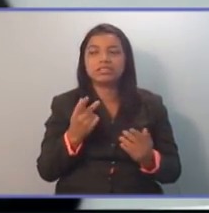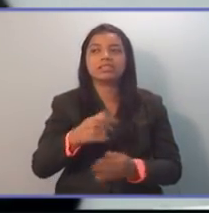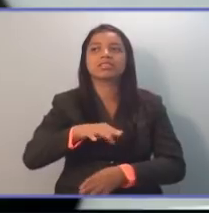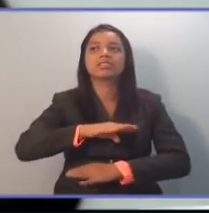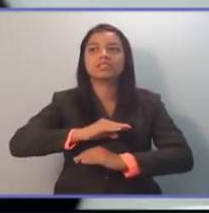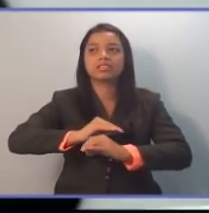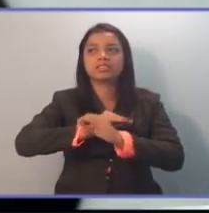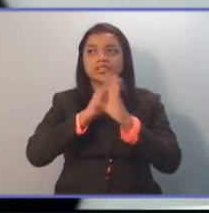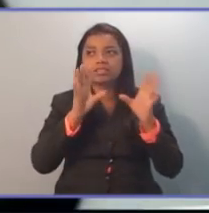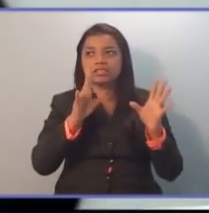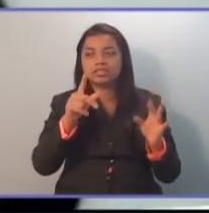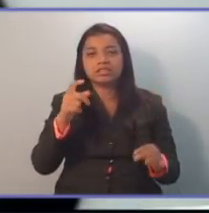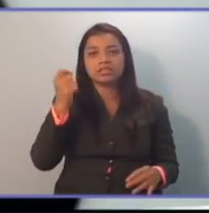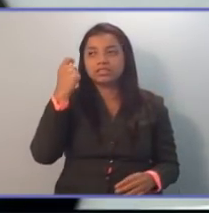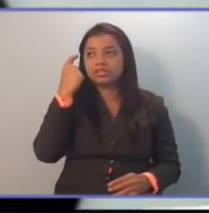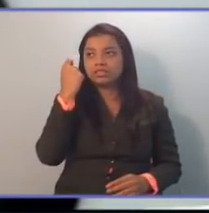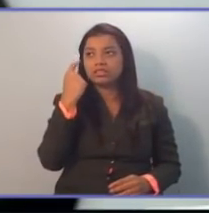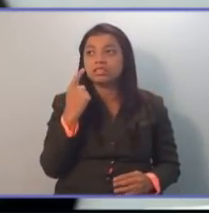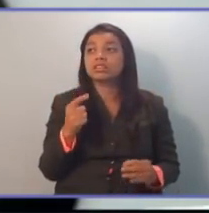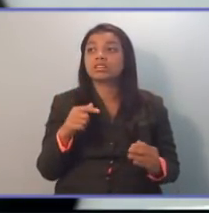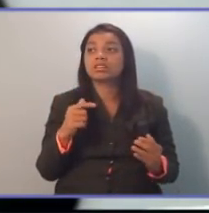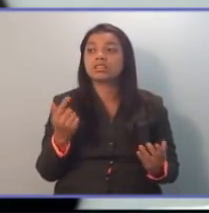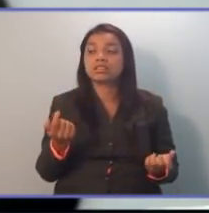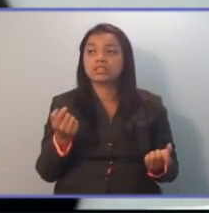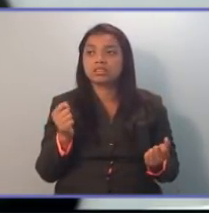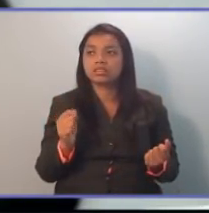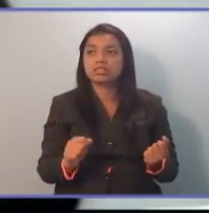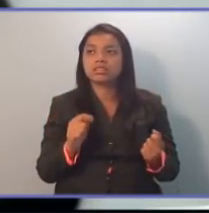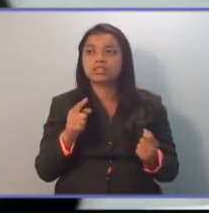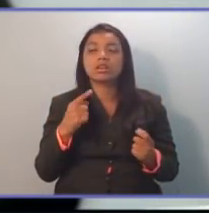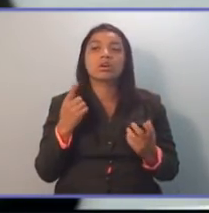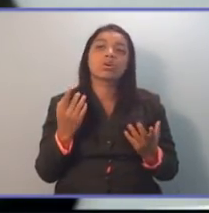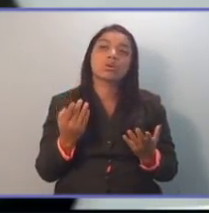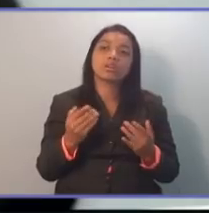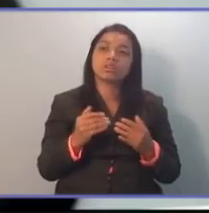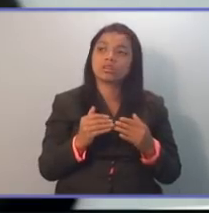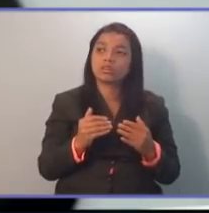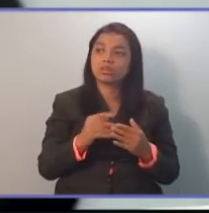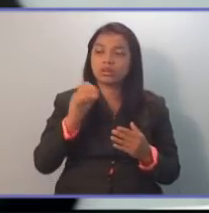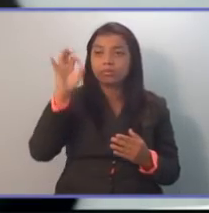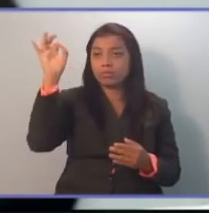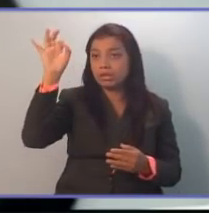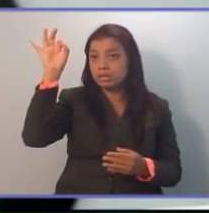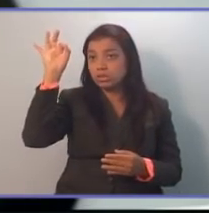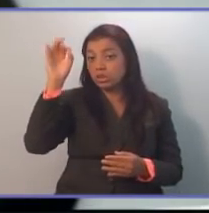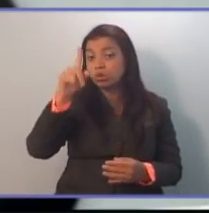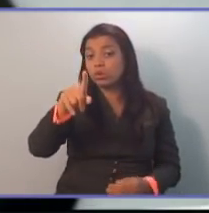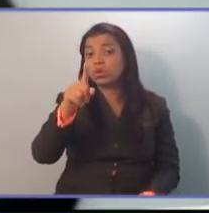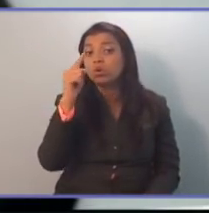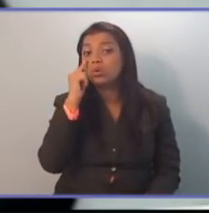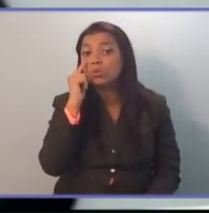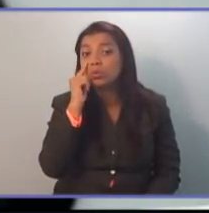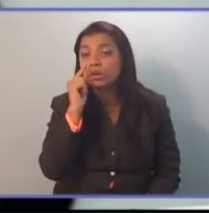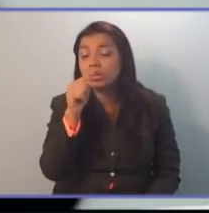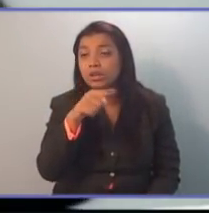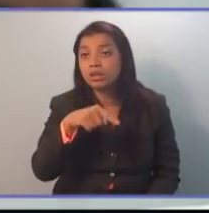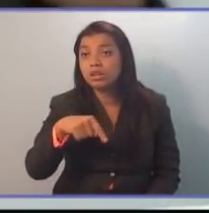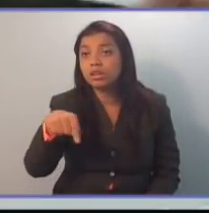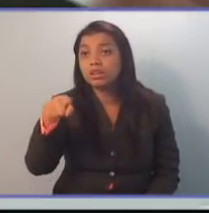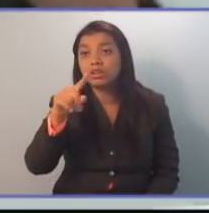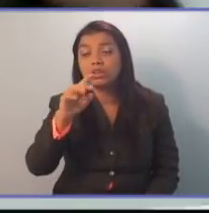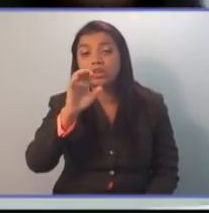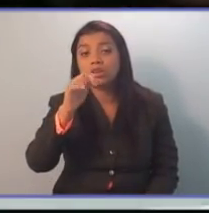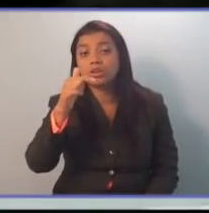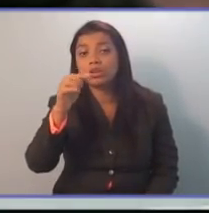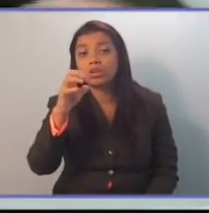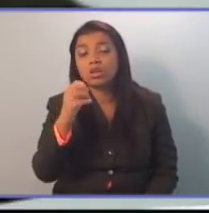aquella concepción que se va creando cuando el pastor le dice a uno, cuidadito con esos niveles de ego, tienen